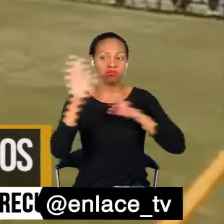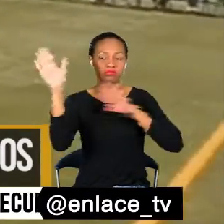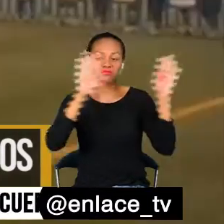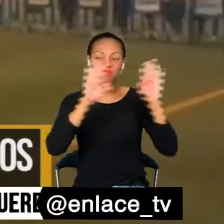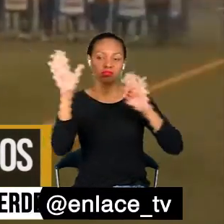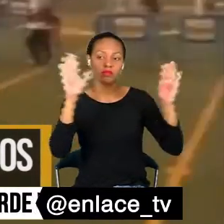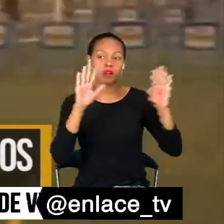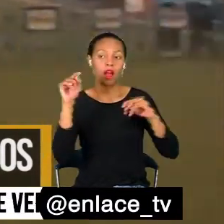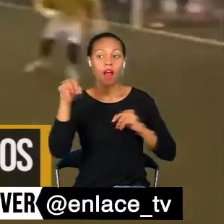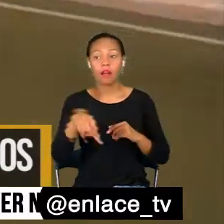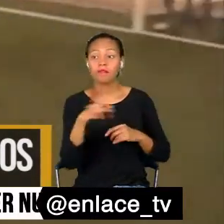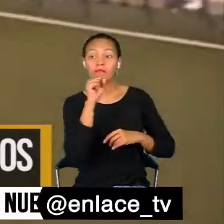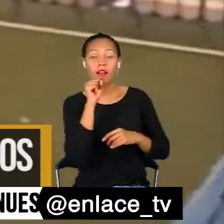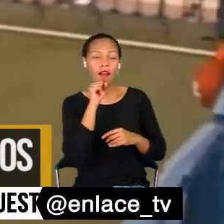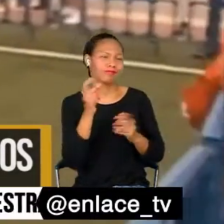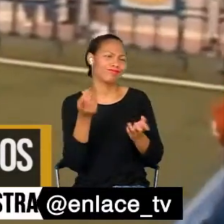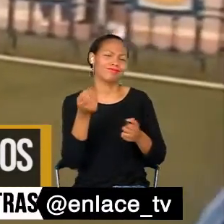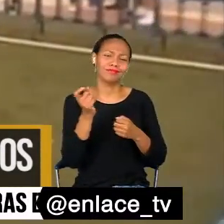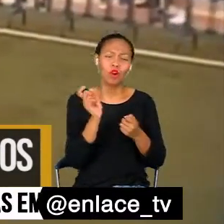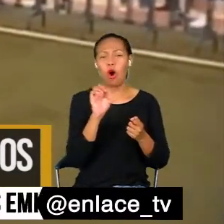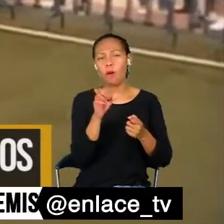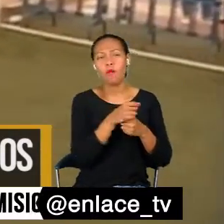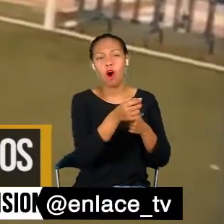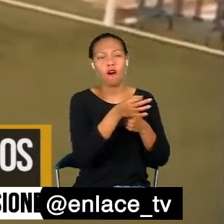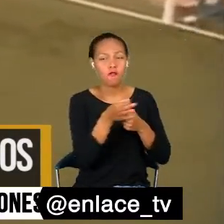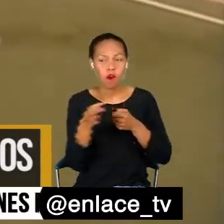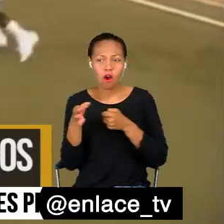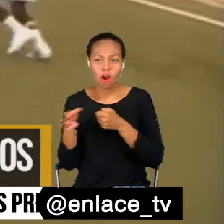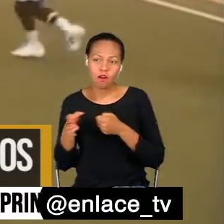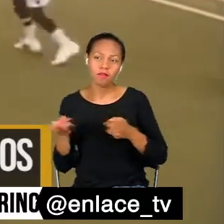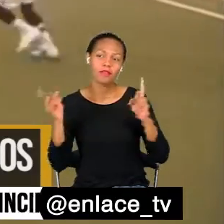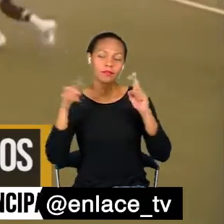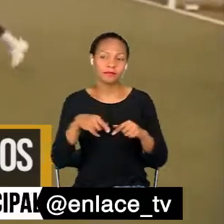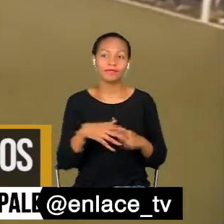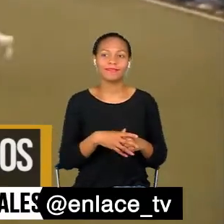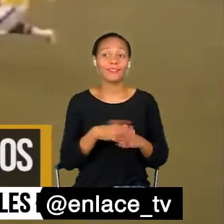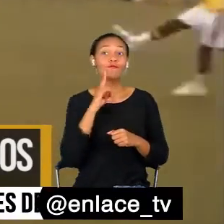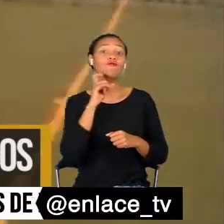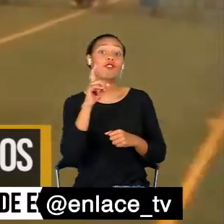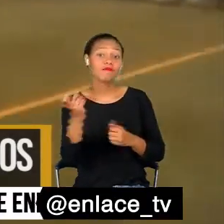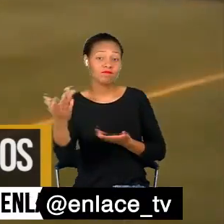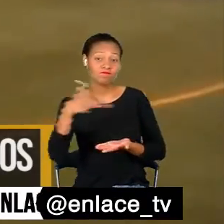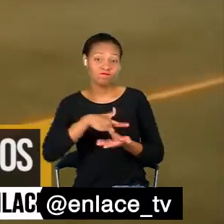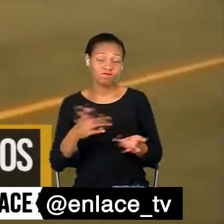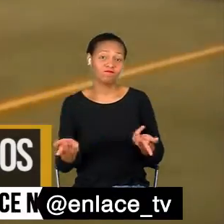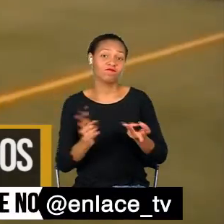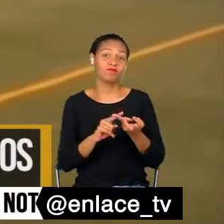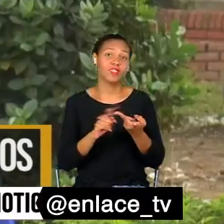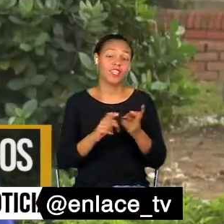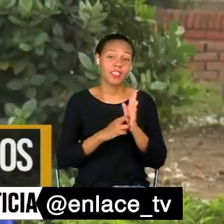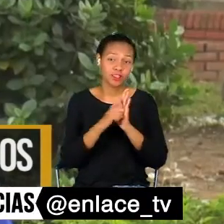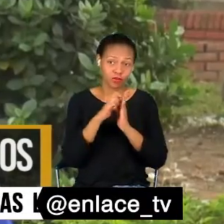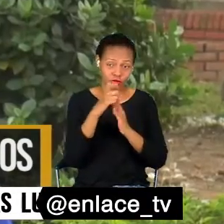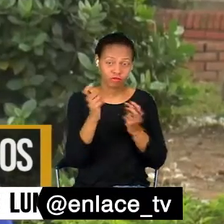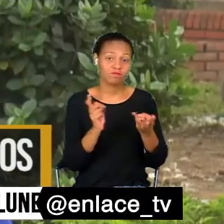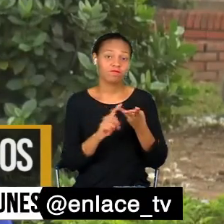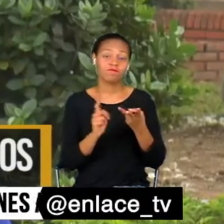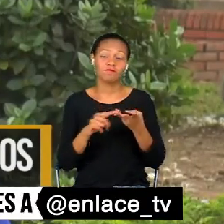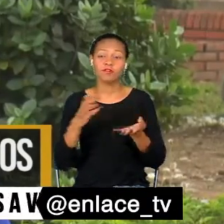de Barranca, fuera de Barranca, que son los arqueros del Magdalena Medio. Van a venir arqueros de Bucaramanga, Lebrija, Girón, Sabana de